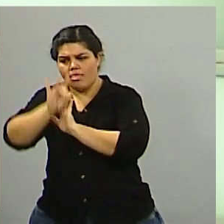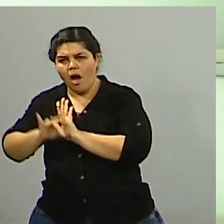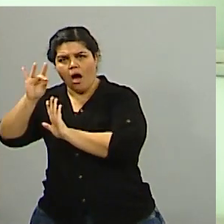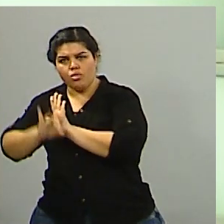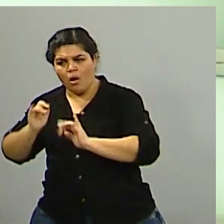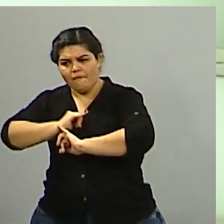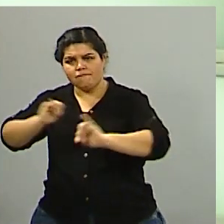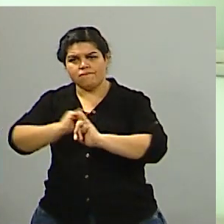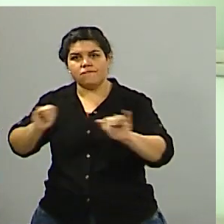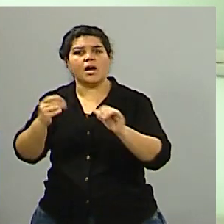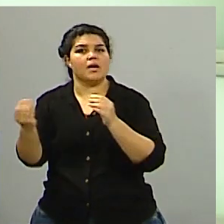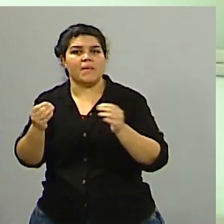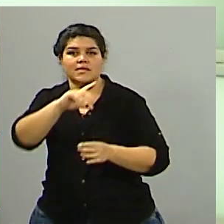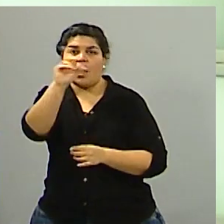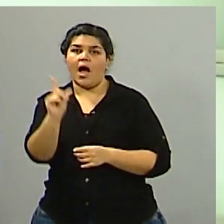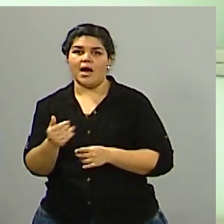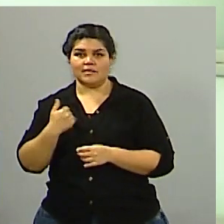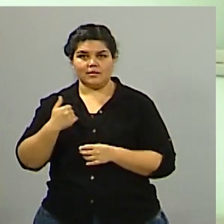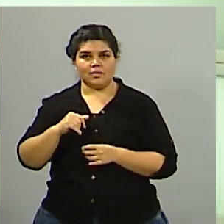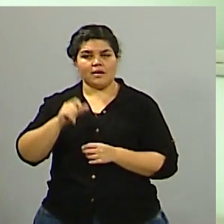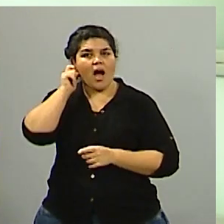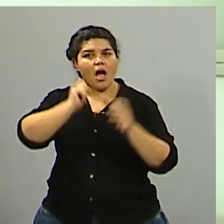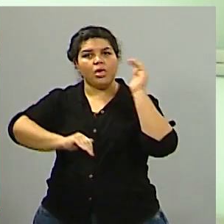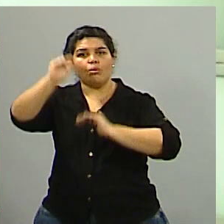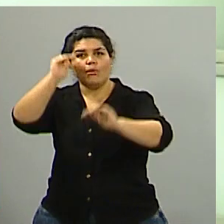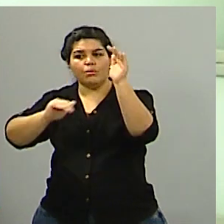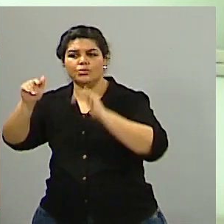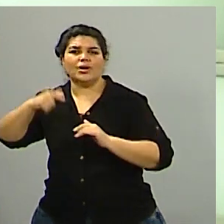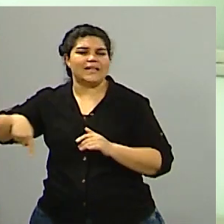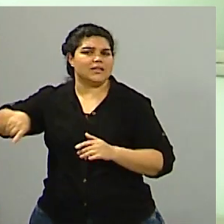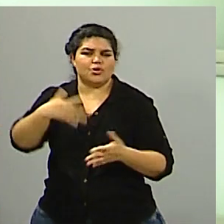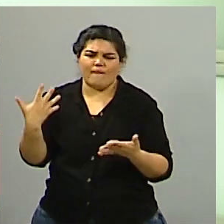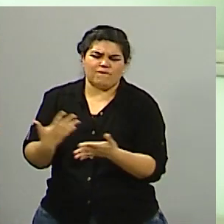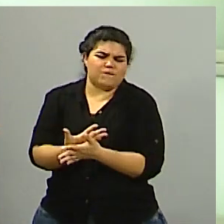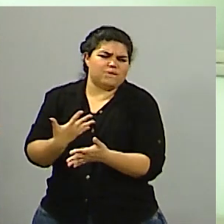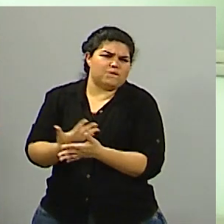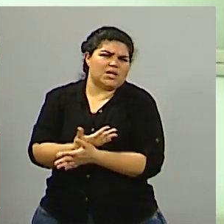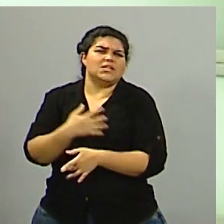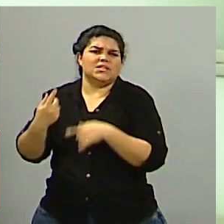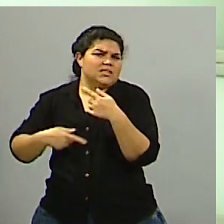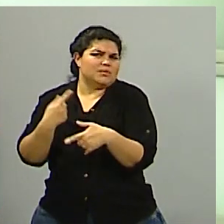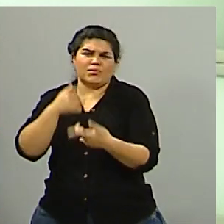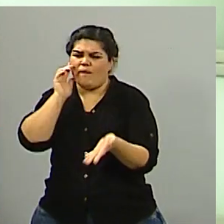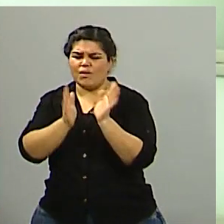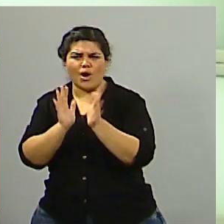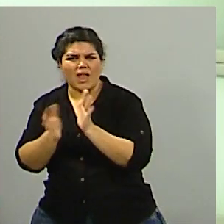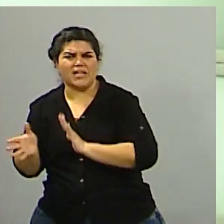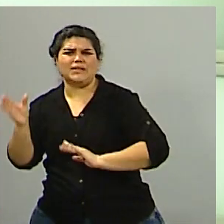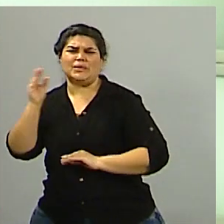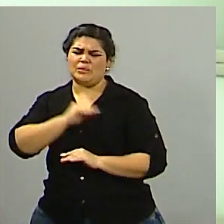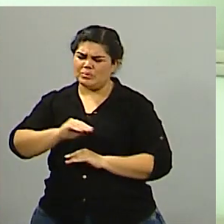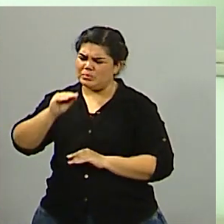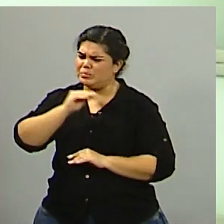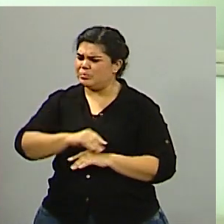las personas adultas que lamentablemente son víctimas de violencia. Se viene aplicando un programa que ha permitido, por ejemplo,